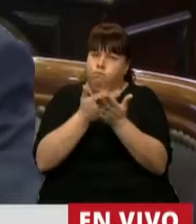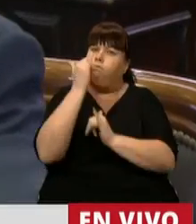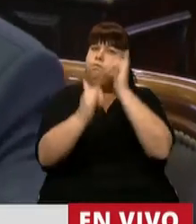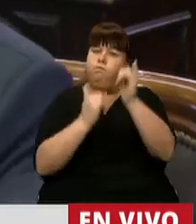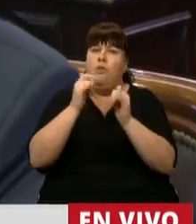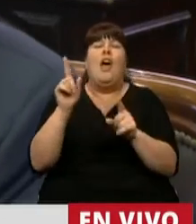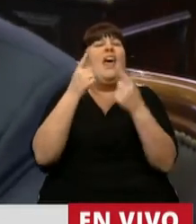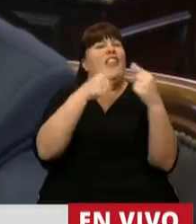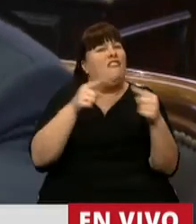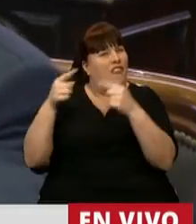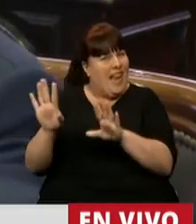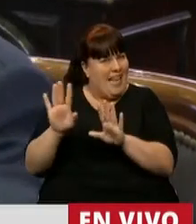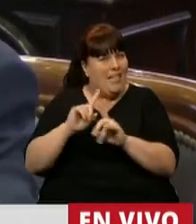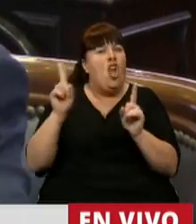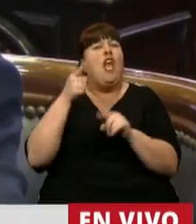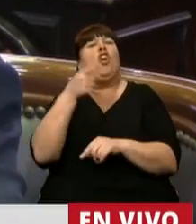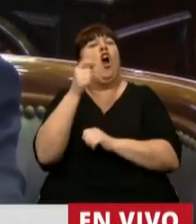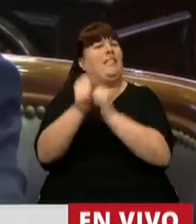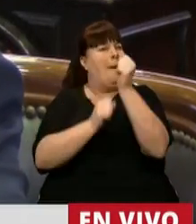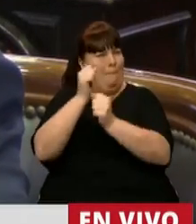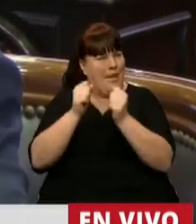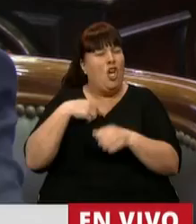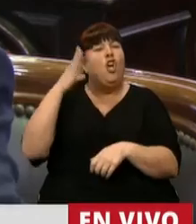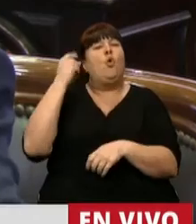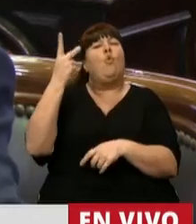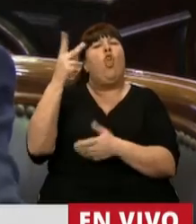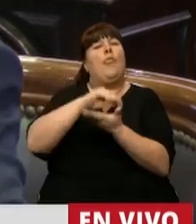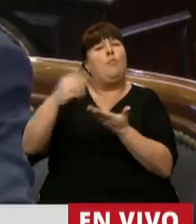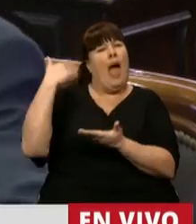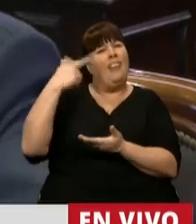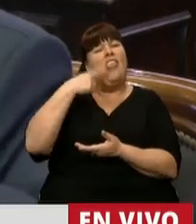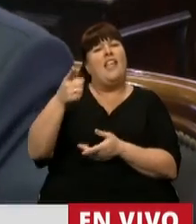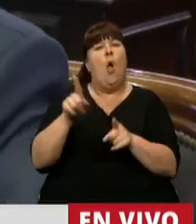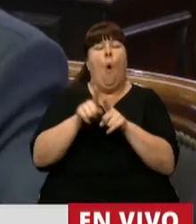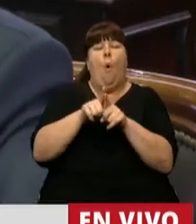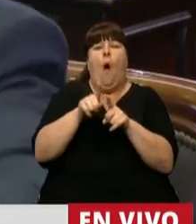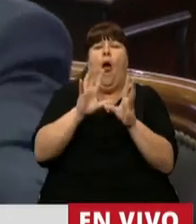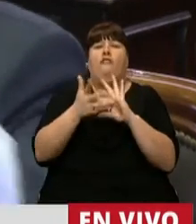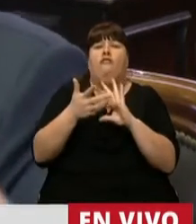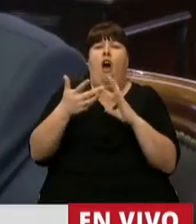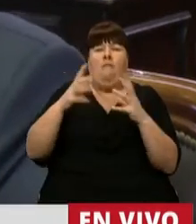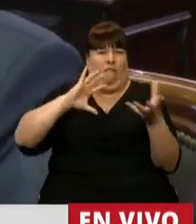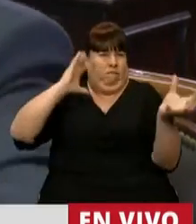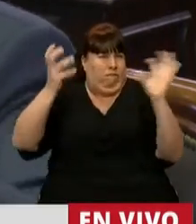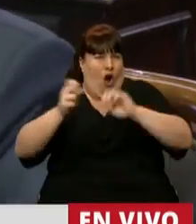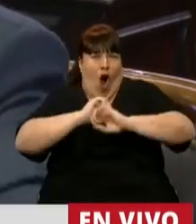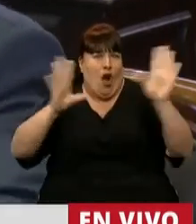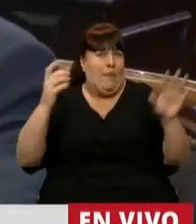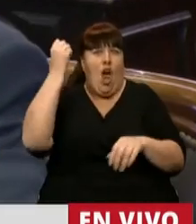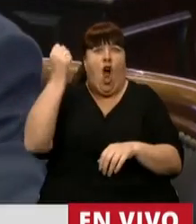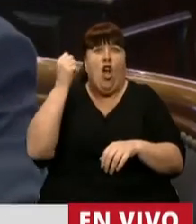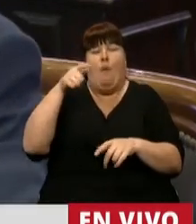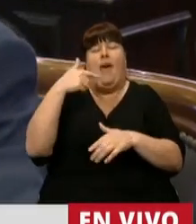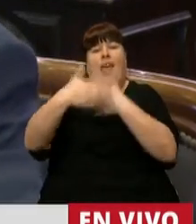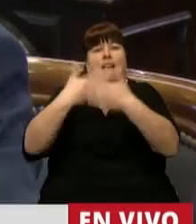planteamos. No es lo mismo y no es antiempresa. Yo escuchaba a dos diputadas recién como si esto fuera el desastre de la economía